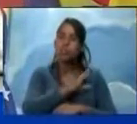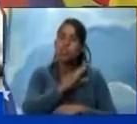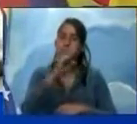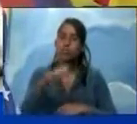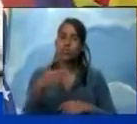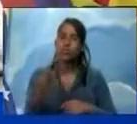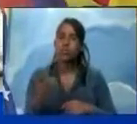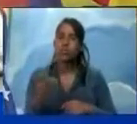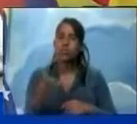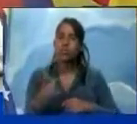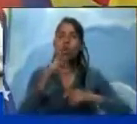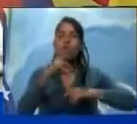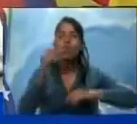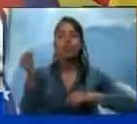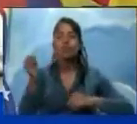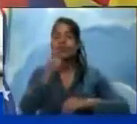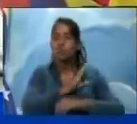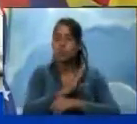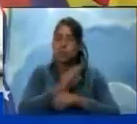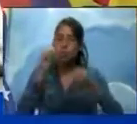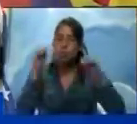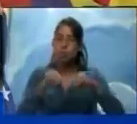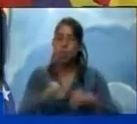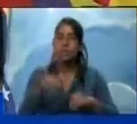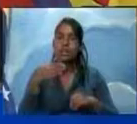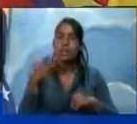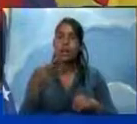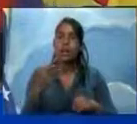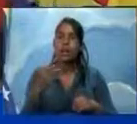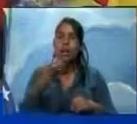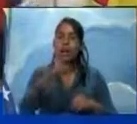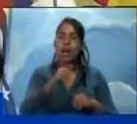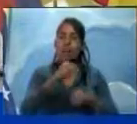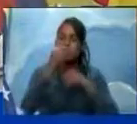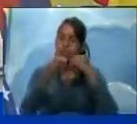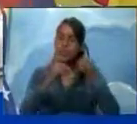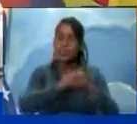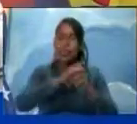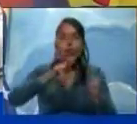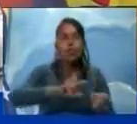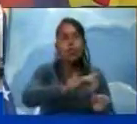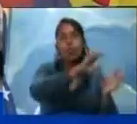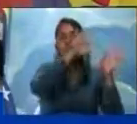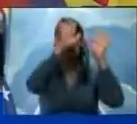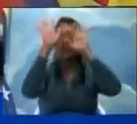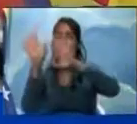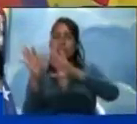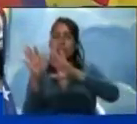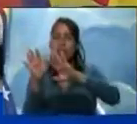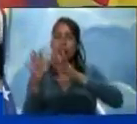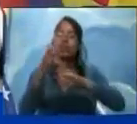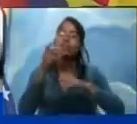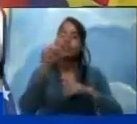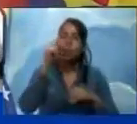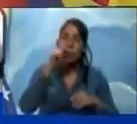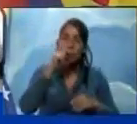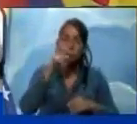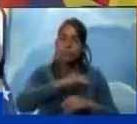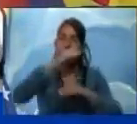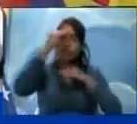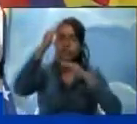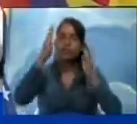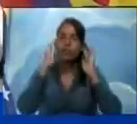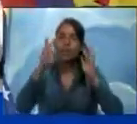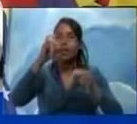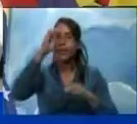cuenta o no tomó en cuenta al creador del universo. Daniel tomaba en cuenta